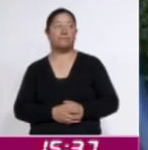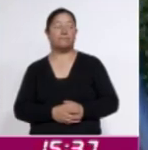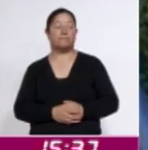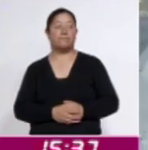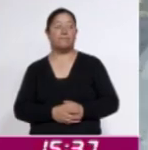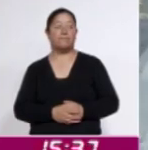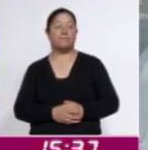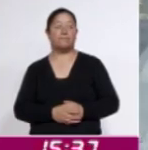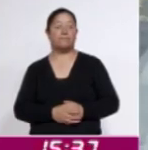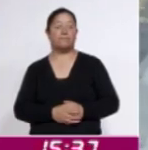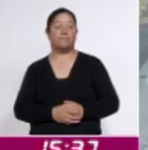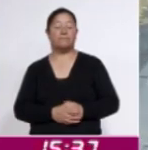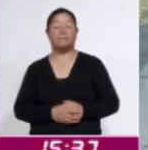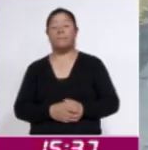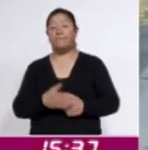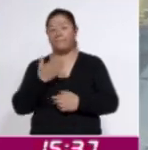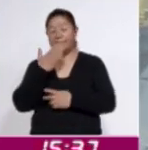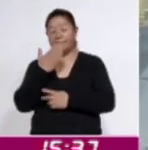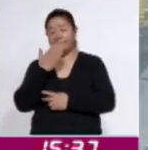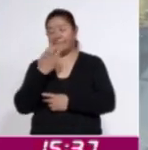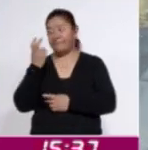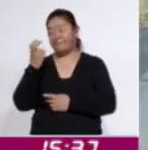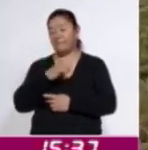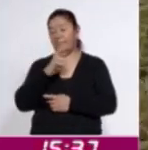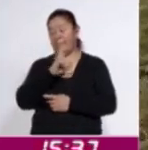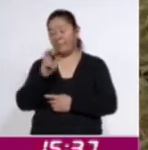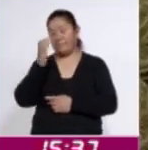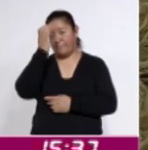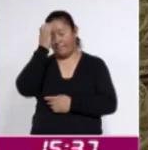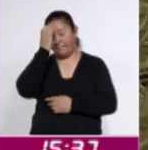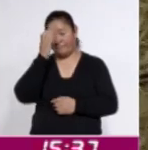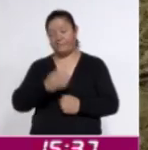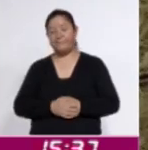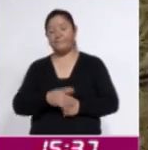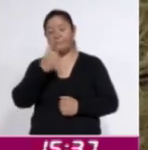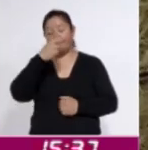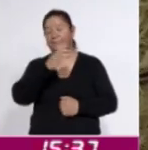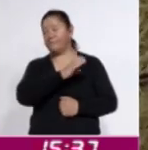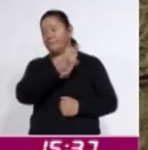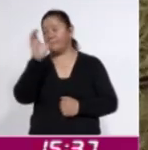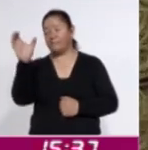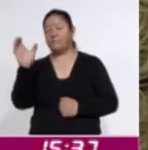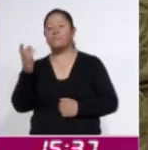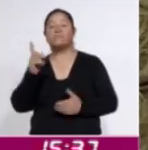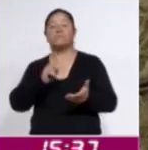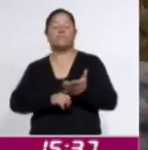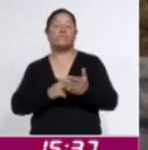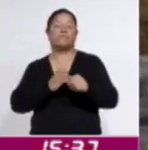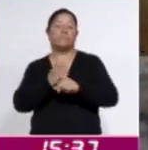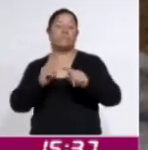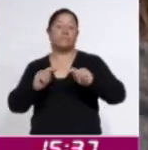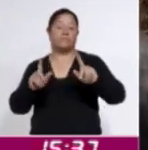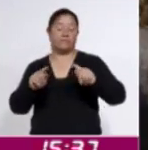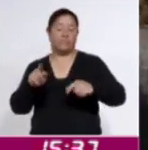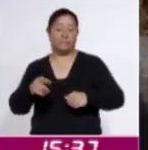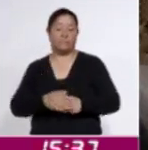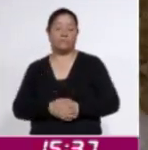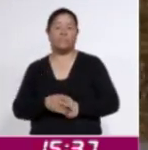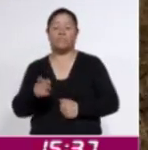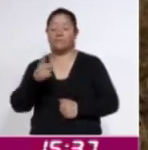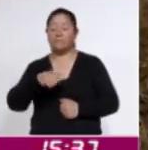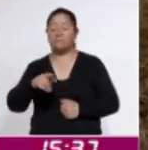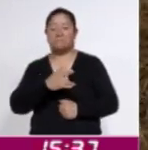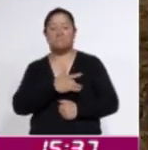Muy bien, Victoria, pues este es un reconocimiento que se hace a este sector en el estado de Tlaxcala. Esto los motiva a